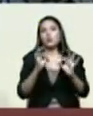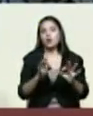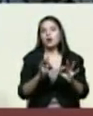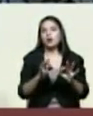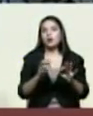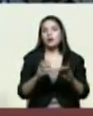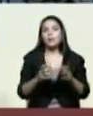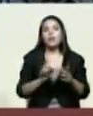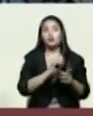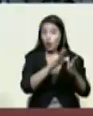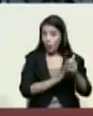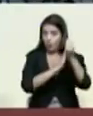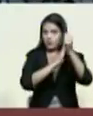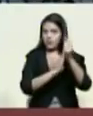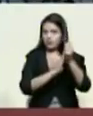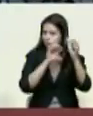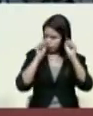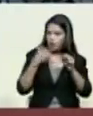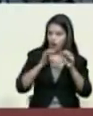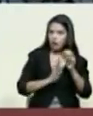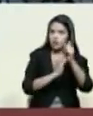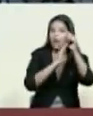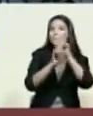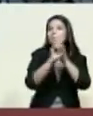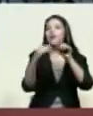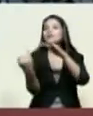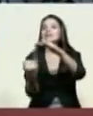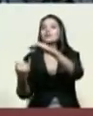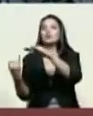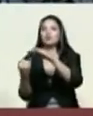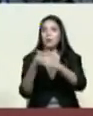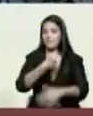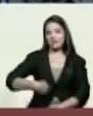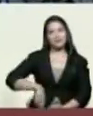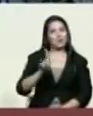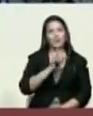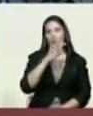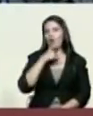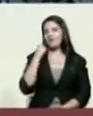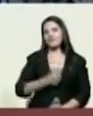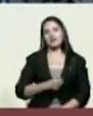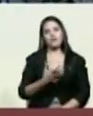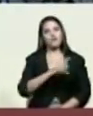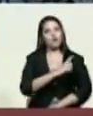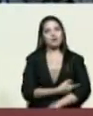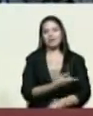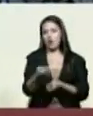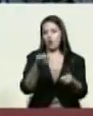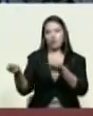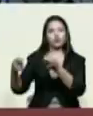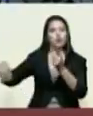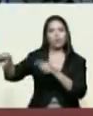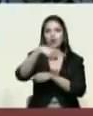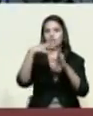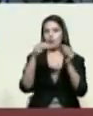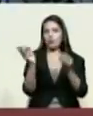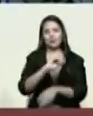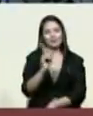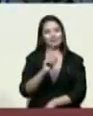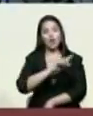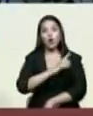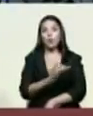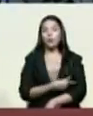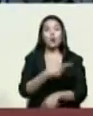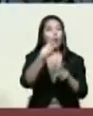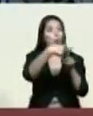fuerza política como líder, no, institucional. La presidencia no tenía la fuerza para hacer eso. Y los poderes no estaban, el